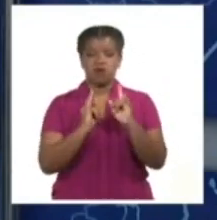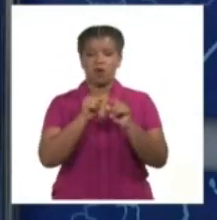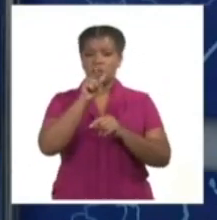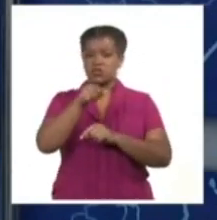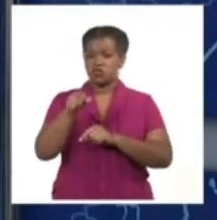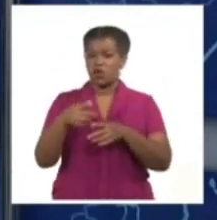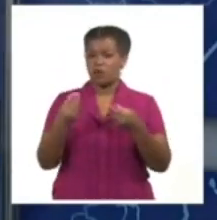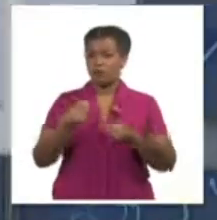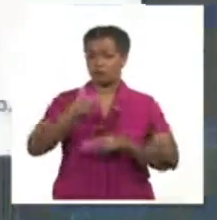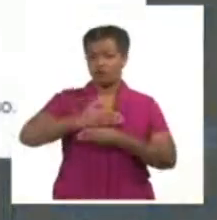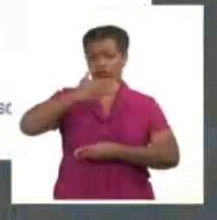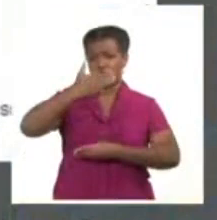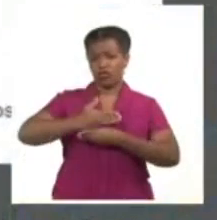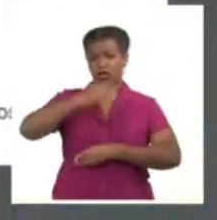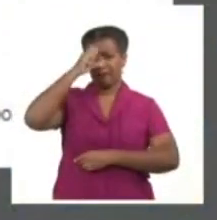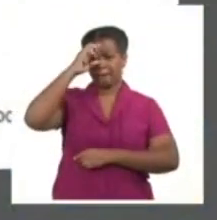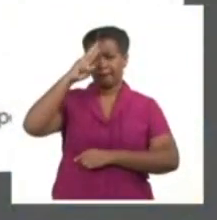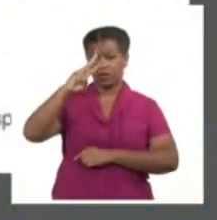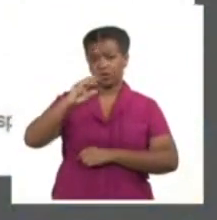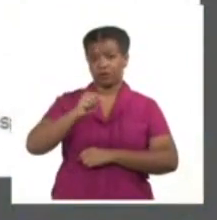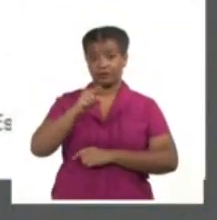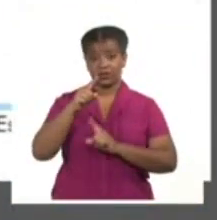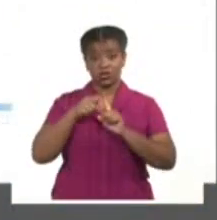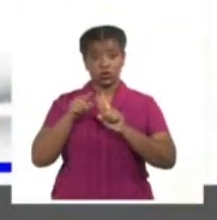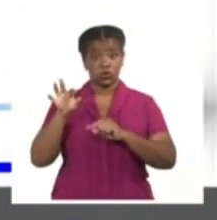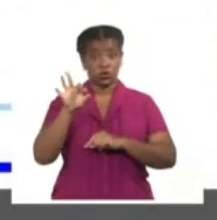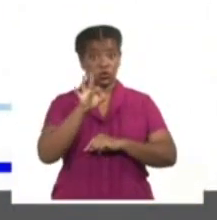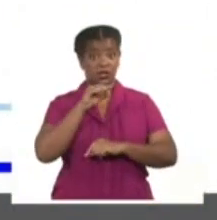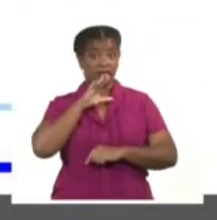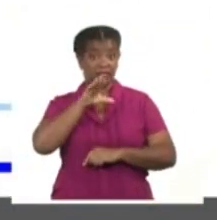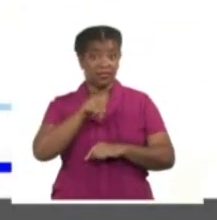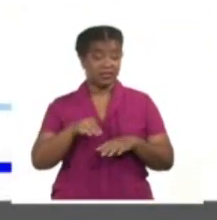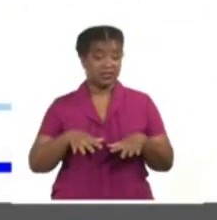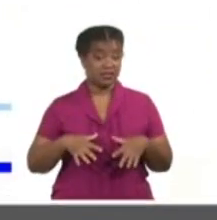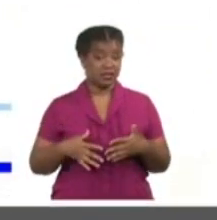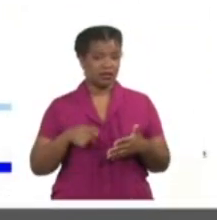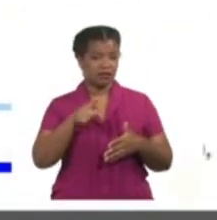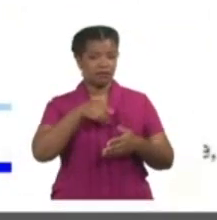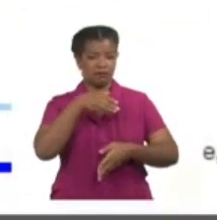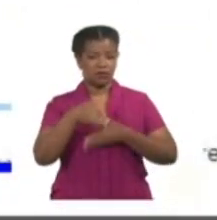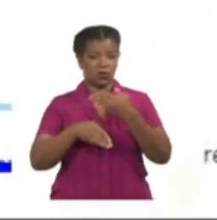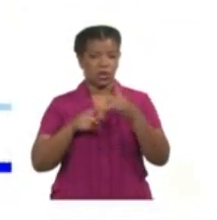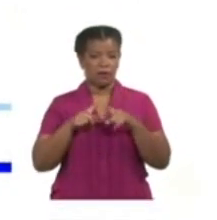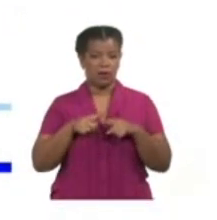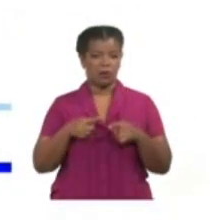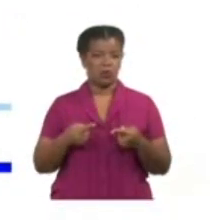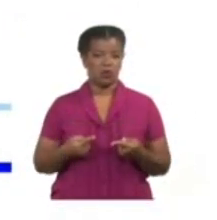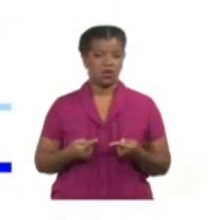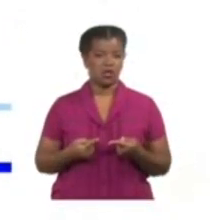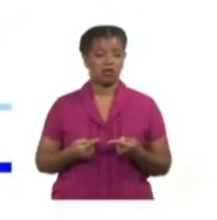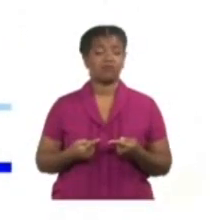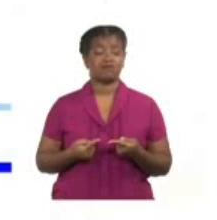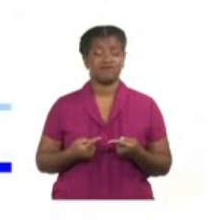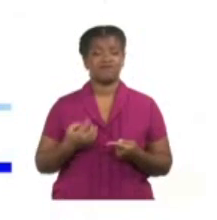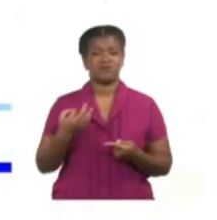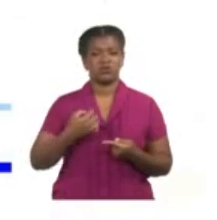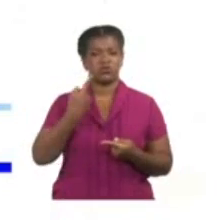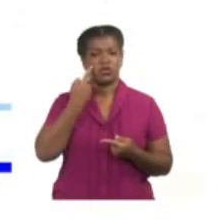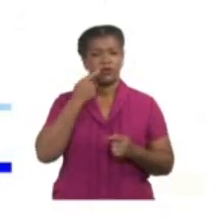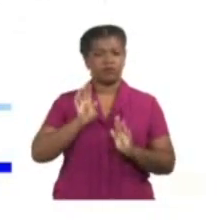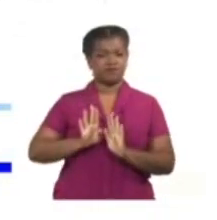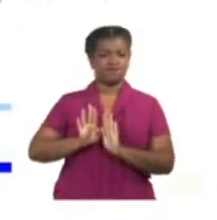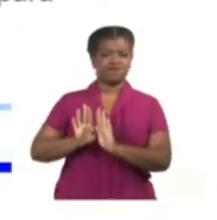en Texas. En su cuenta en Twitter, Rodríguez Parrilla aseguró que esa situación refleja la conducta represiva, discriminatoria